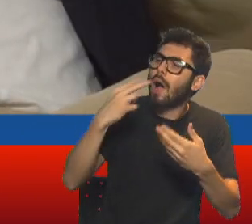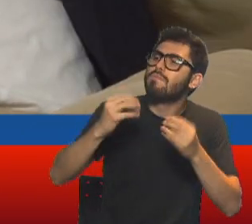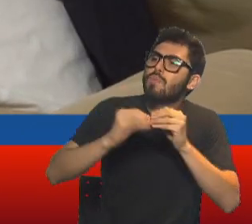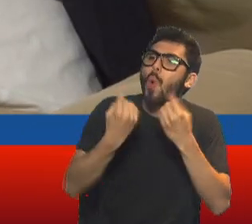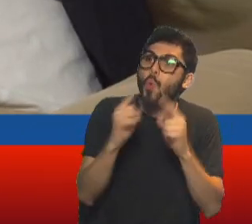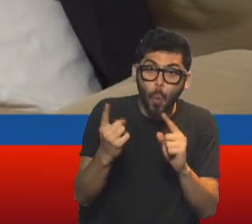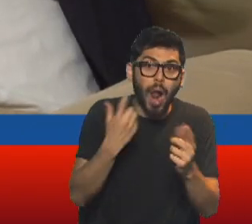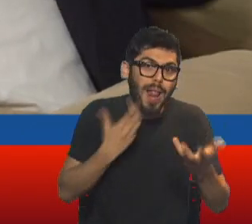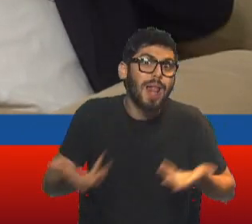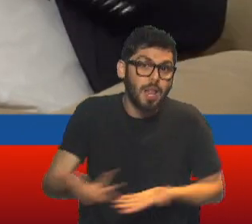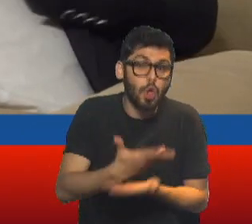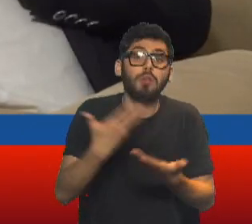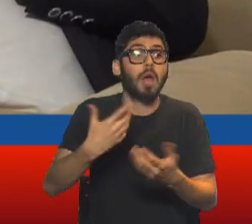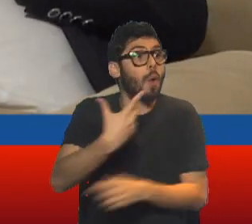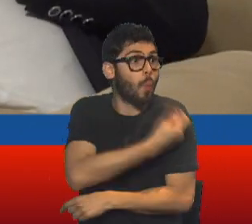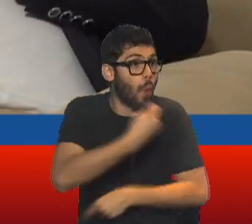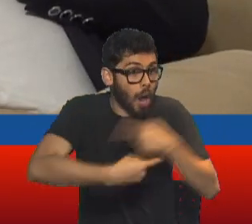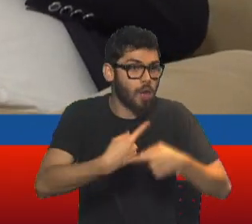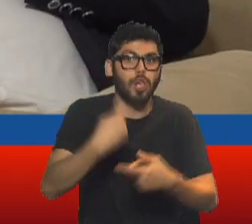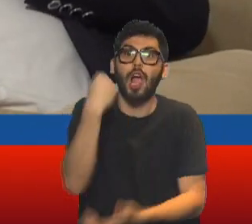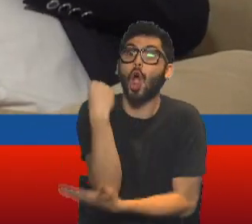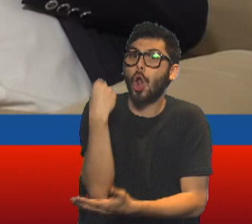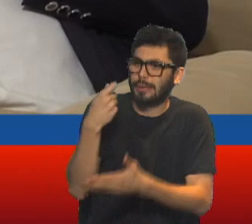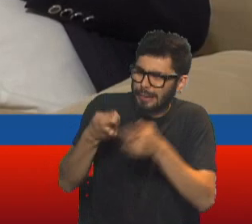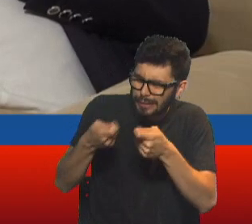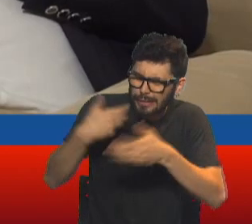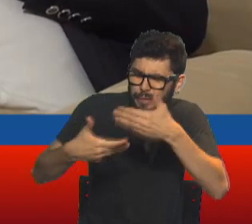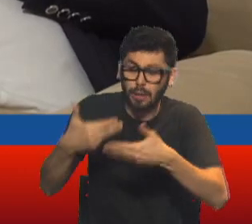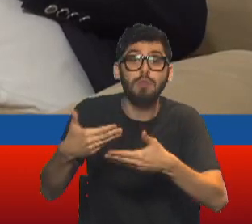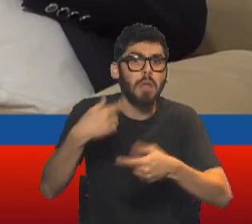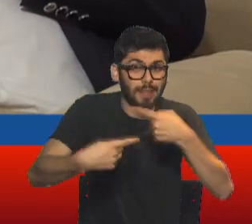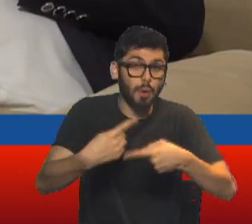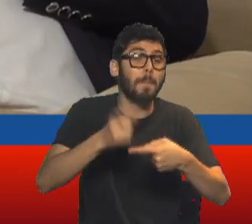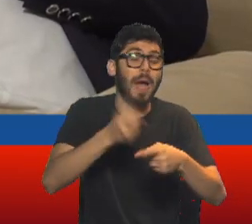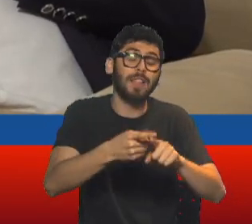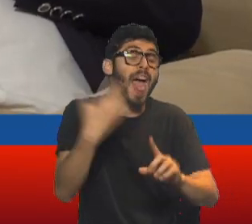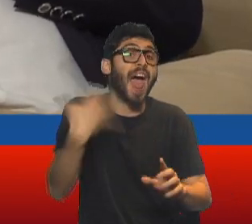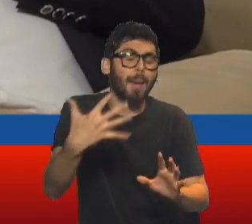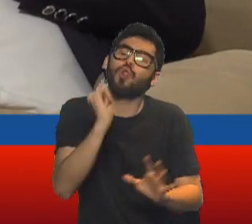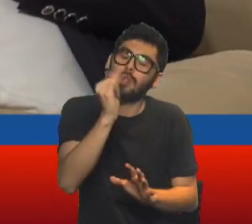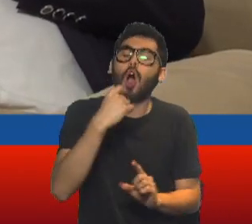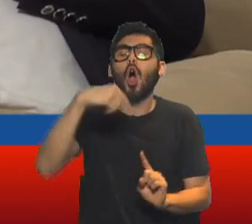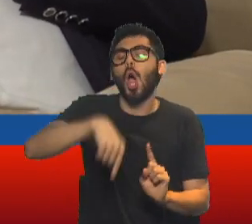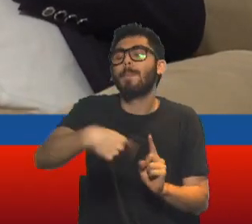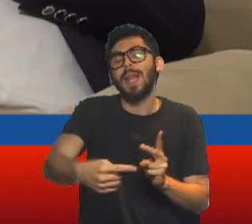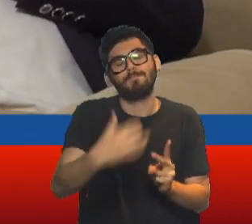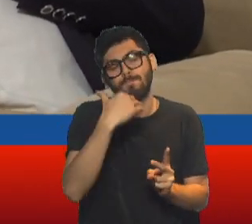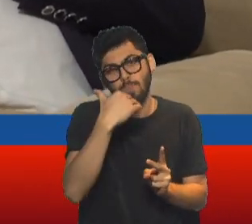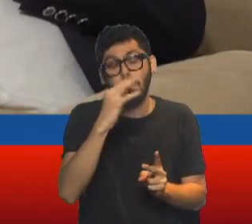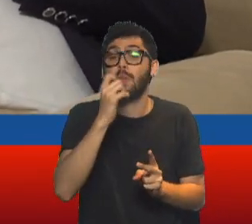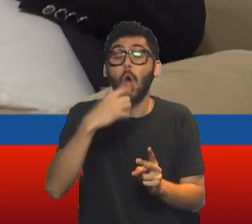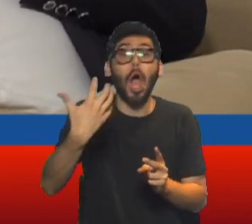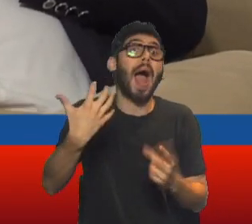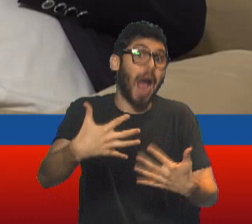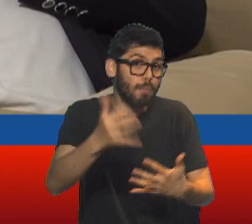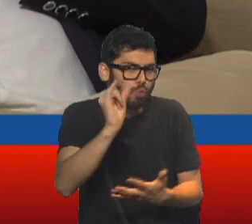sigamos generando condiciones económicas para mejorar y lo más rápido posible, coincido con vos, no sé si hoy, si mañana, pero lo más rápido